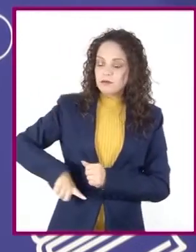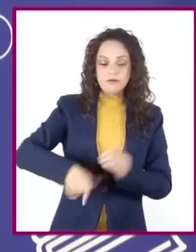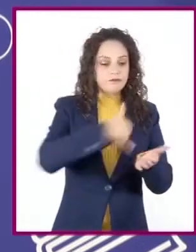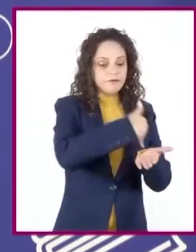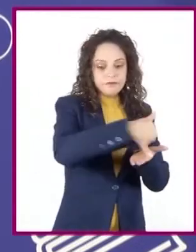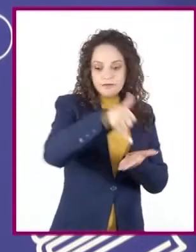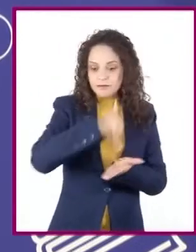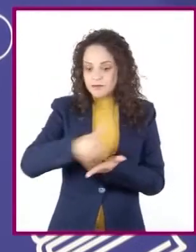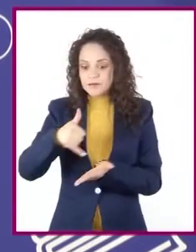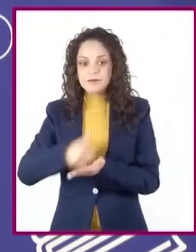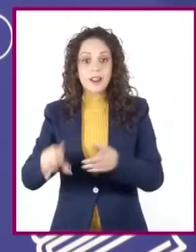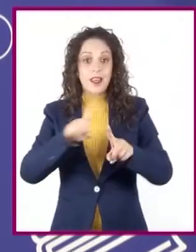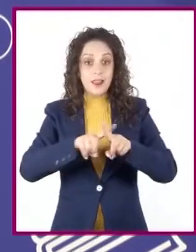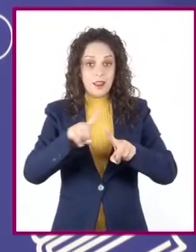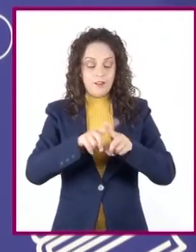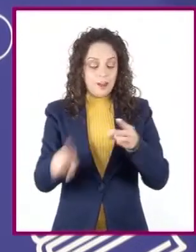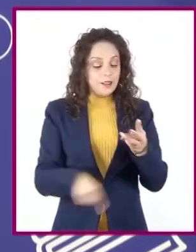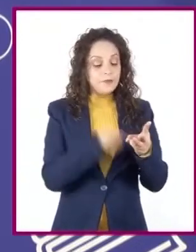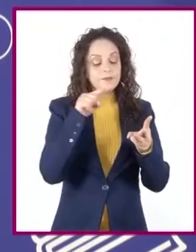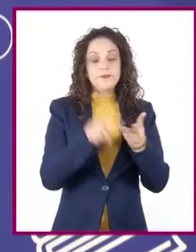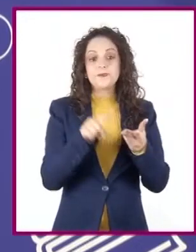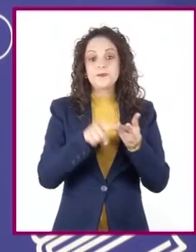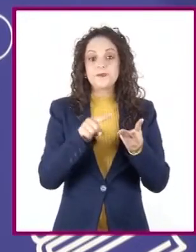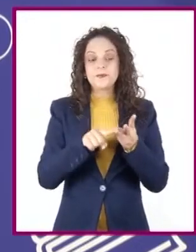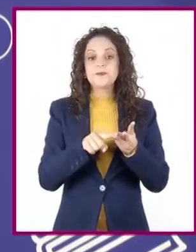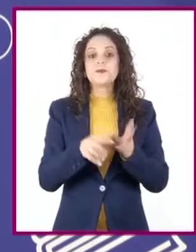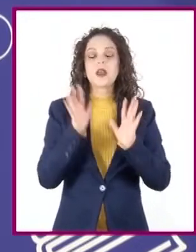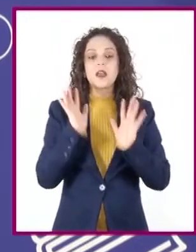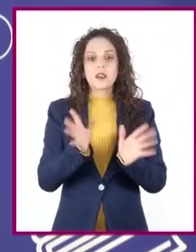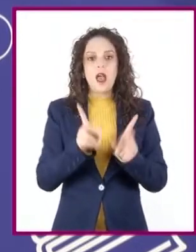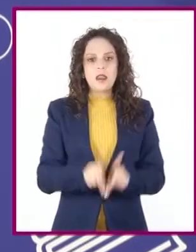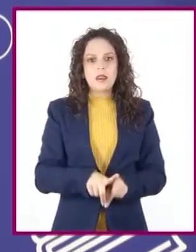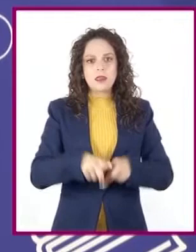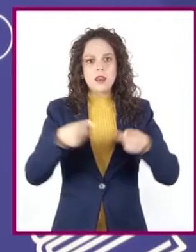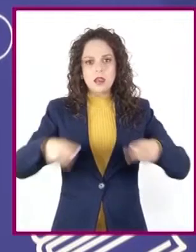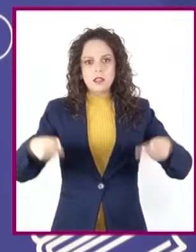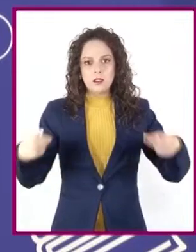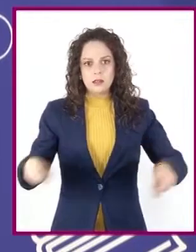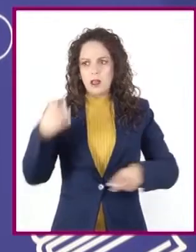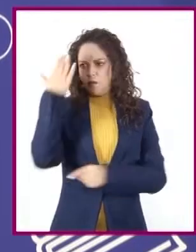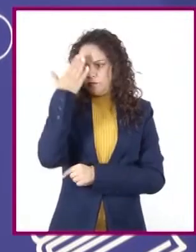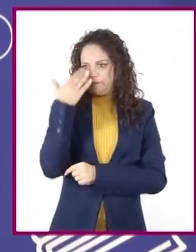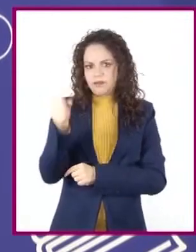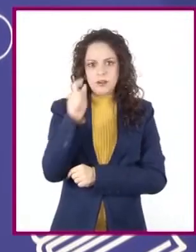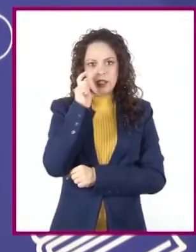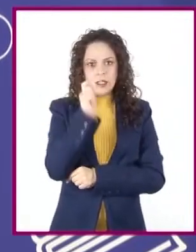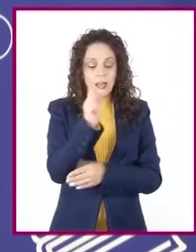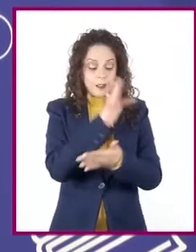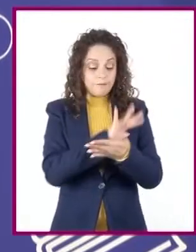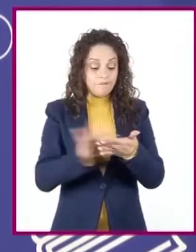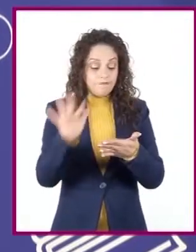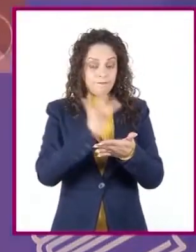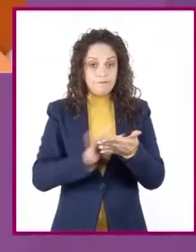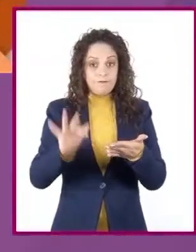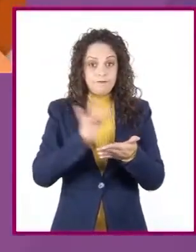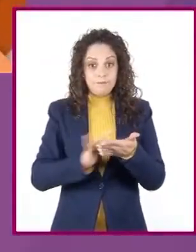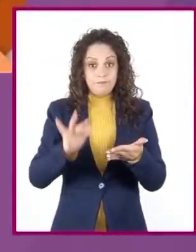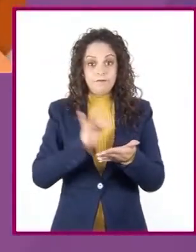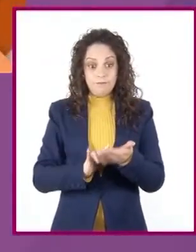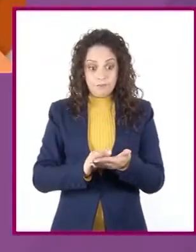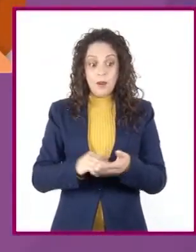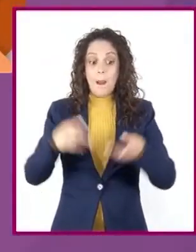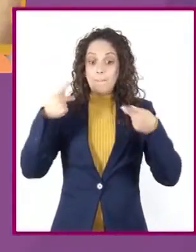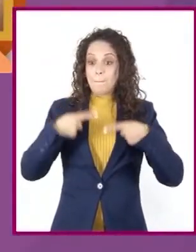3. Desarrollaron y dominaron la escritura que descansaba en manos de los escribanos o